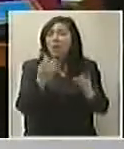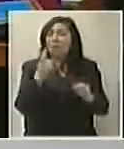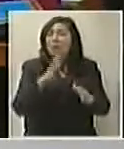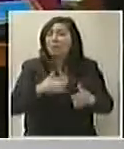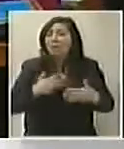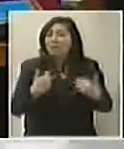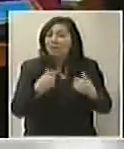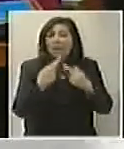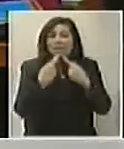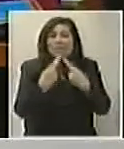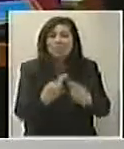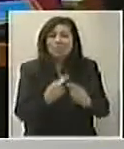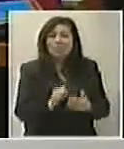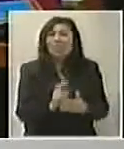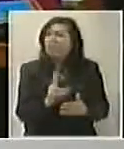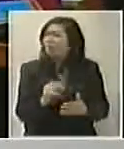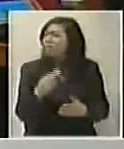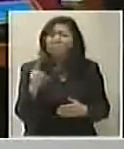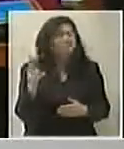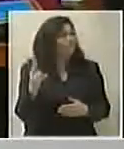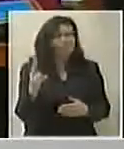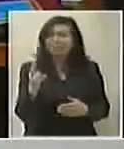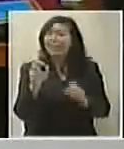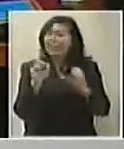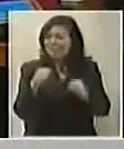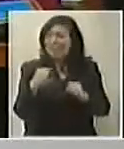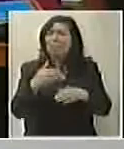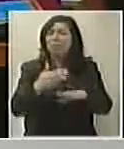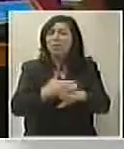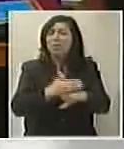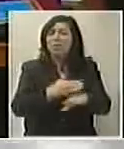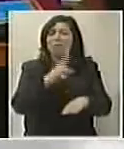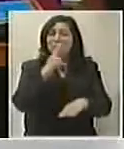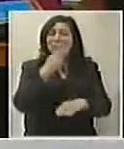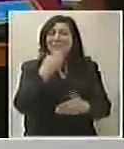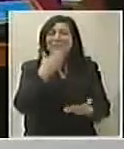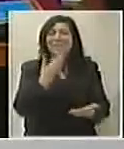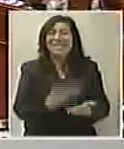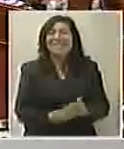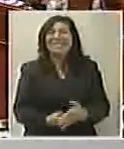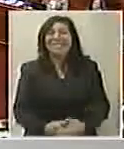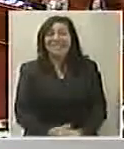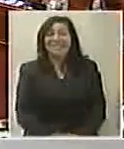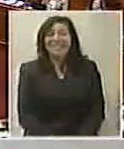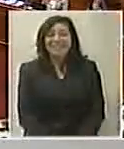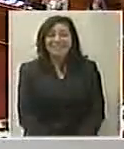para poder tener una respuesta. No a la corrupción, sí al progreso del país. Muchas gracias.